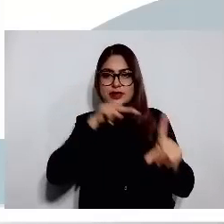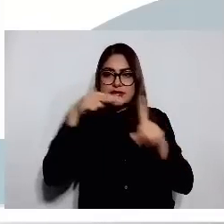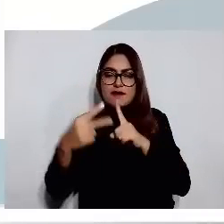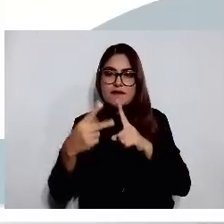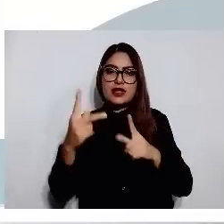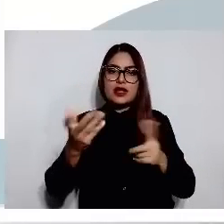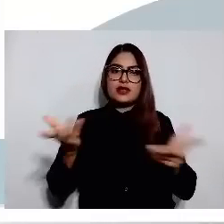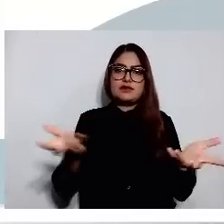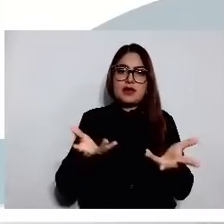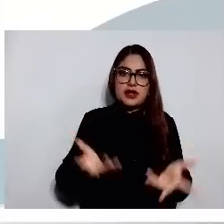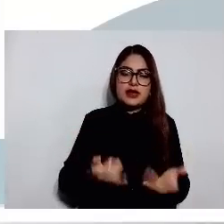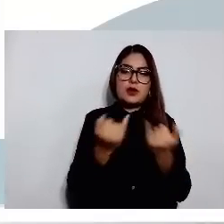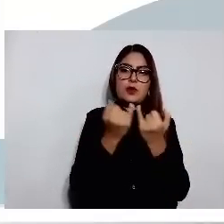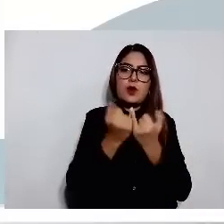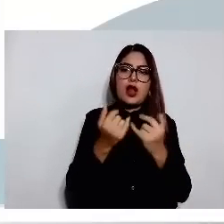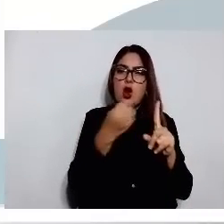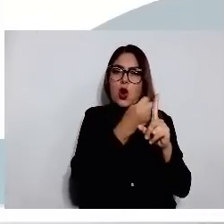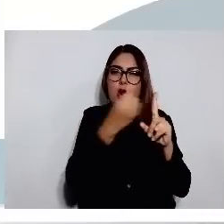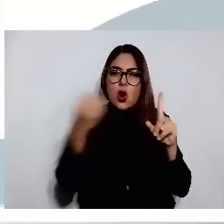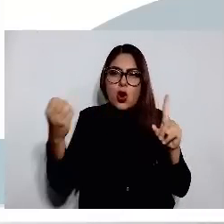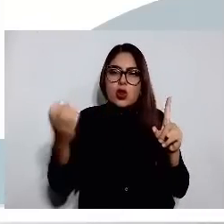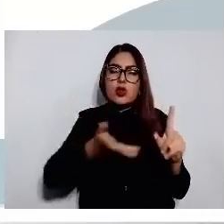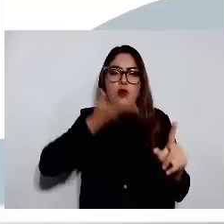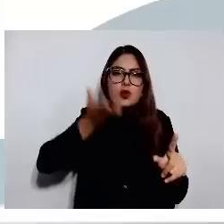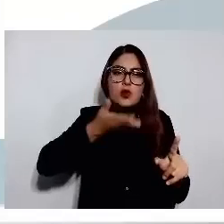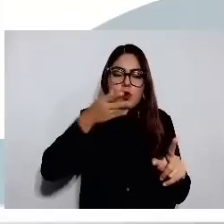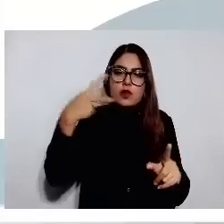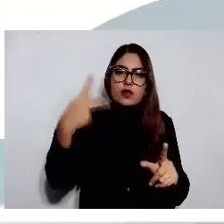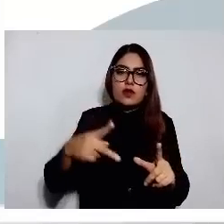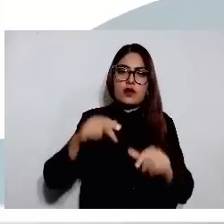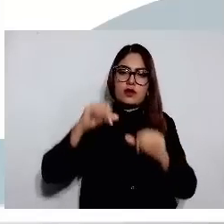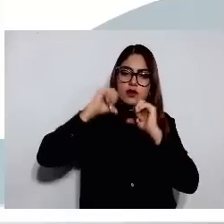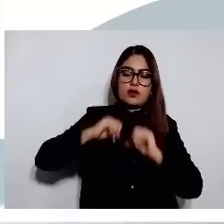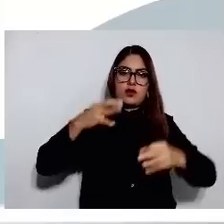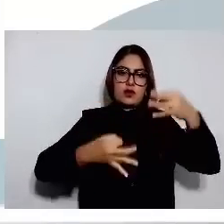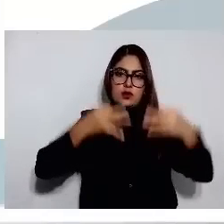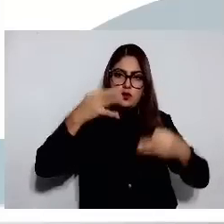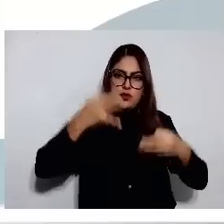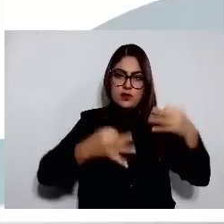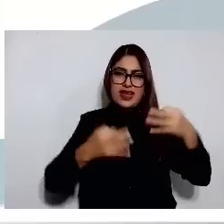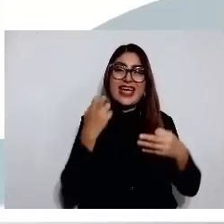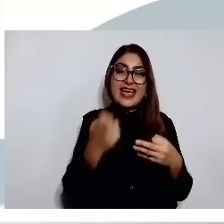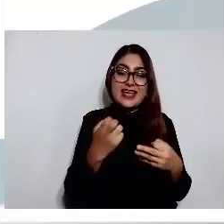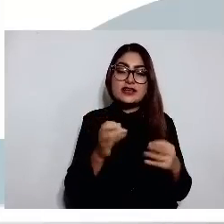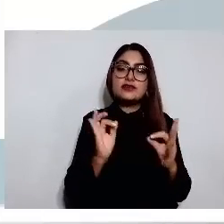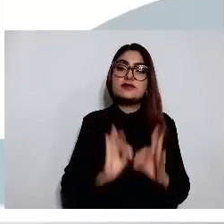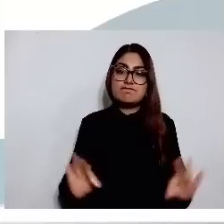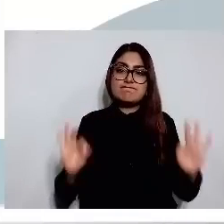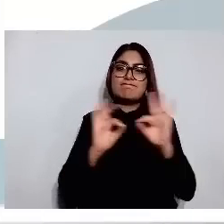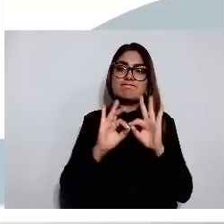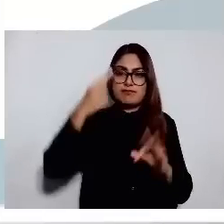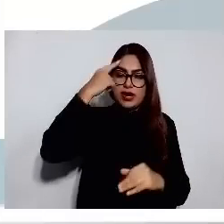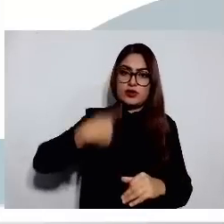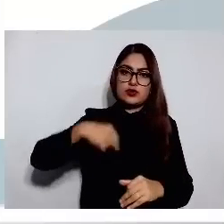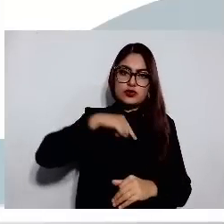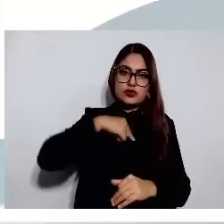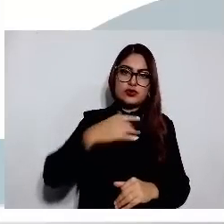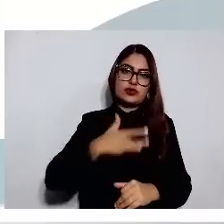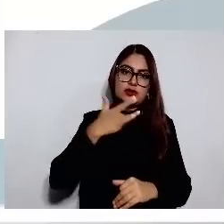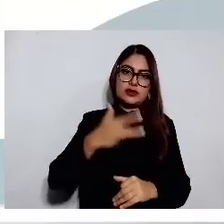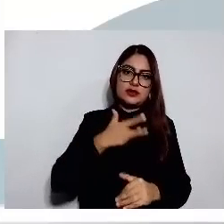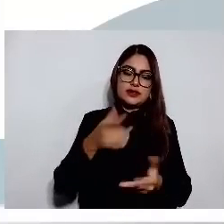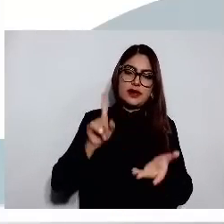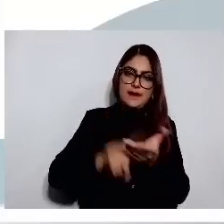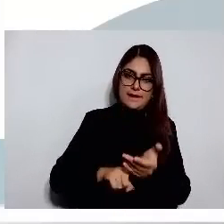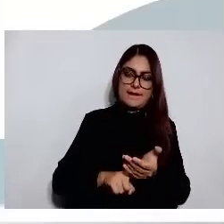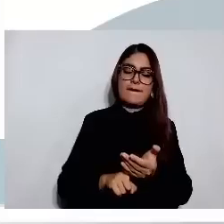poder judicial. Para nosotros esta es la pauta de la transformación que tienen que tener los poderes judiciales y no las elecciones. La siguiente, por